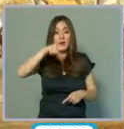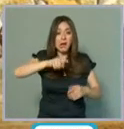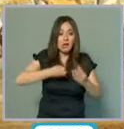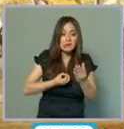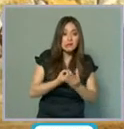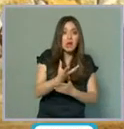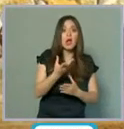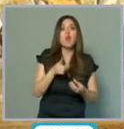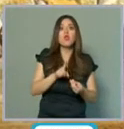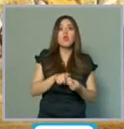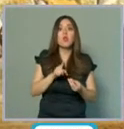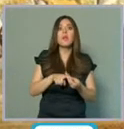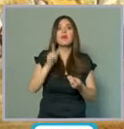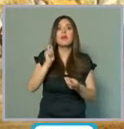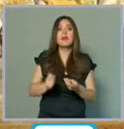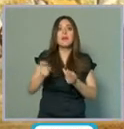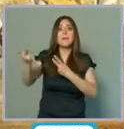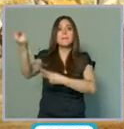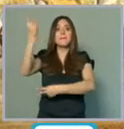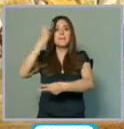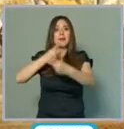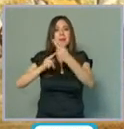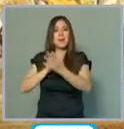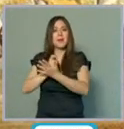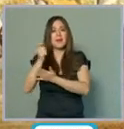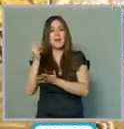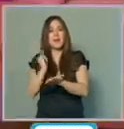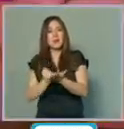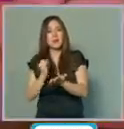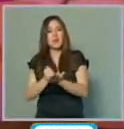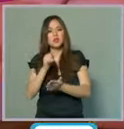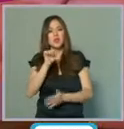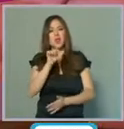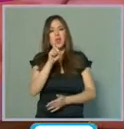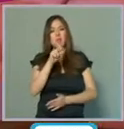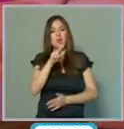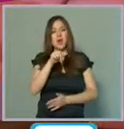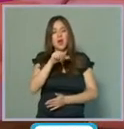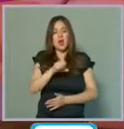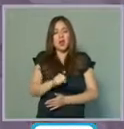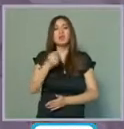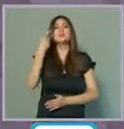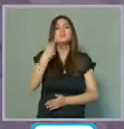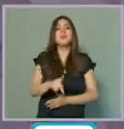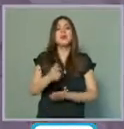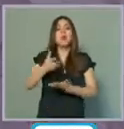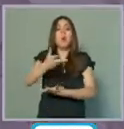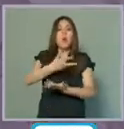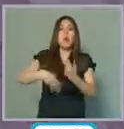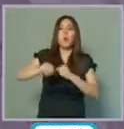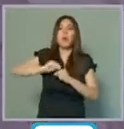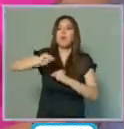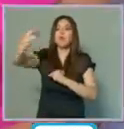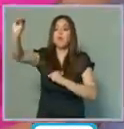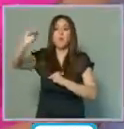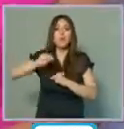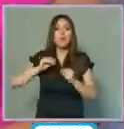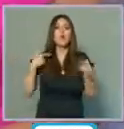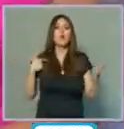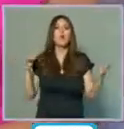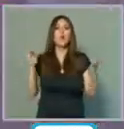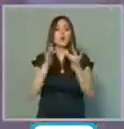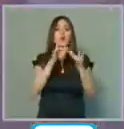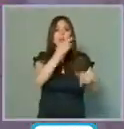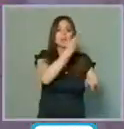donde por un lado venían los impuestos de las aduanas, pero de donde se importaba era todo, porque el contacto con Estados Unidos y el contacto